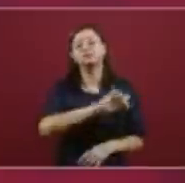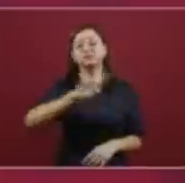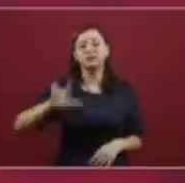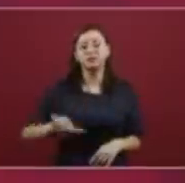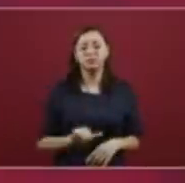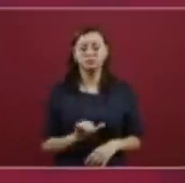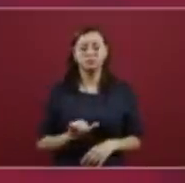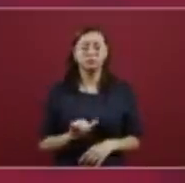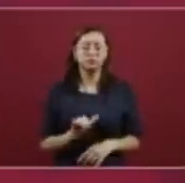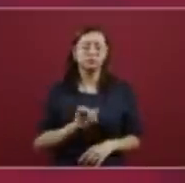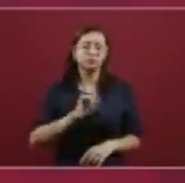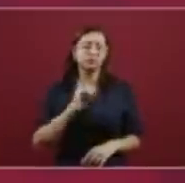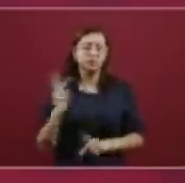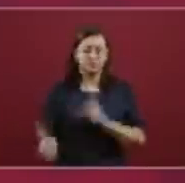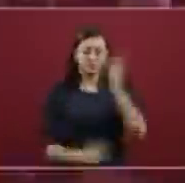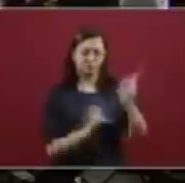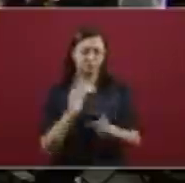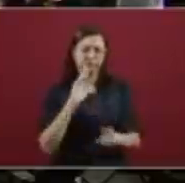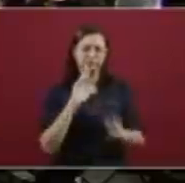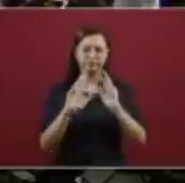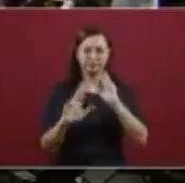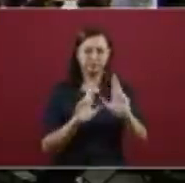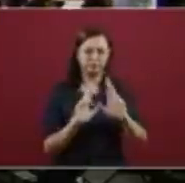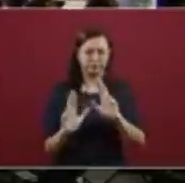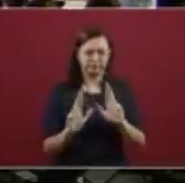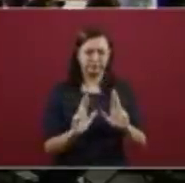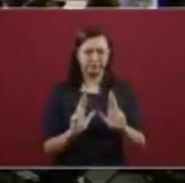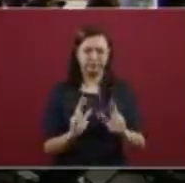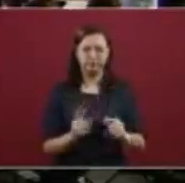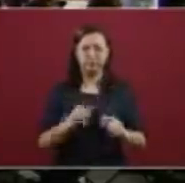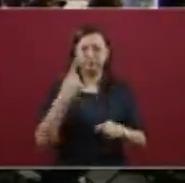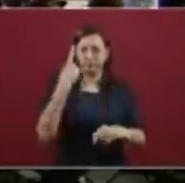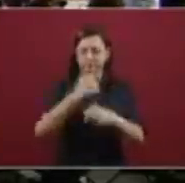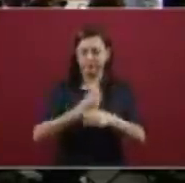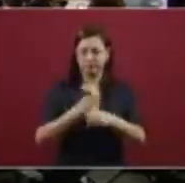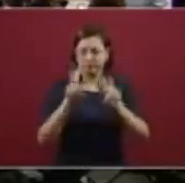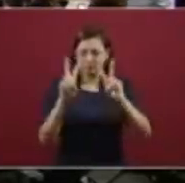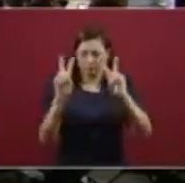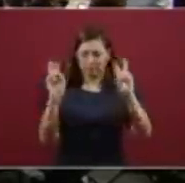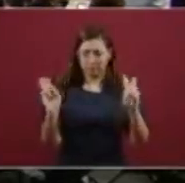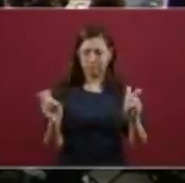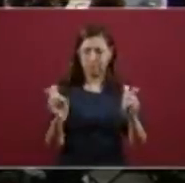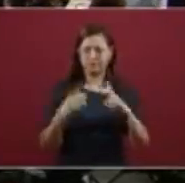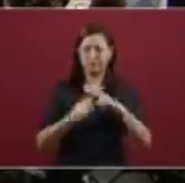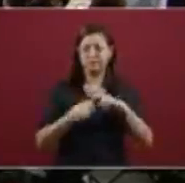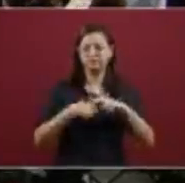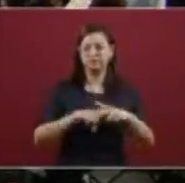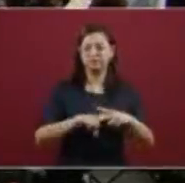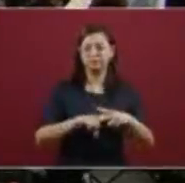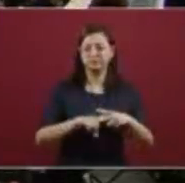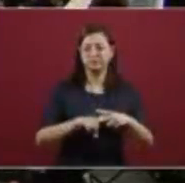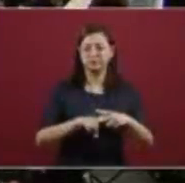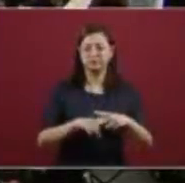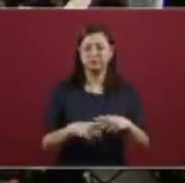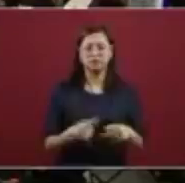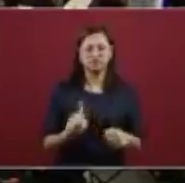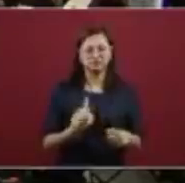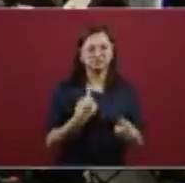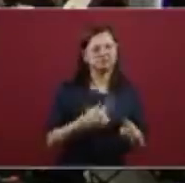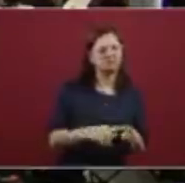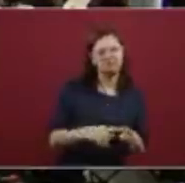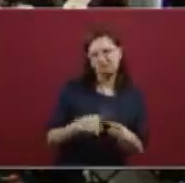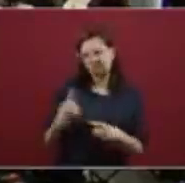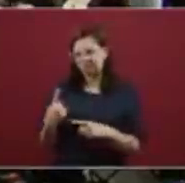la sesión de preguntas y respuestas. Entonces, empezamos con el quién es quién en